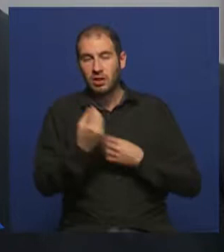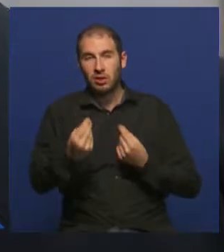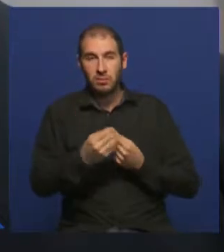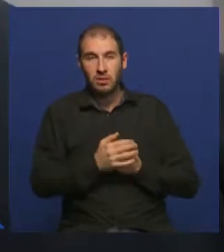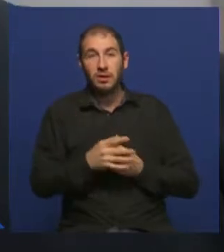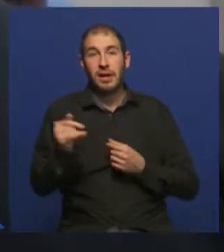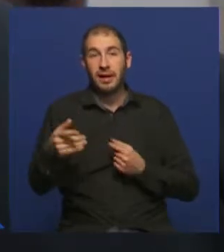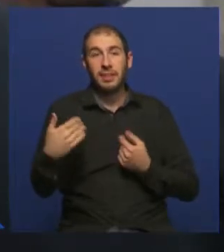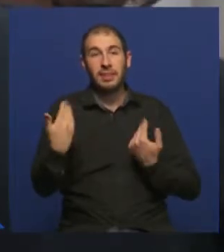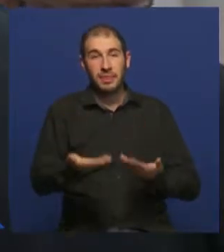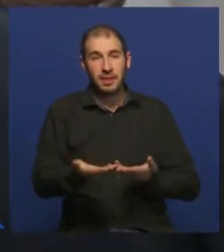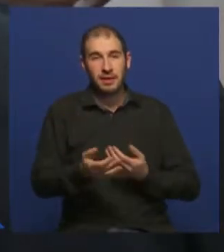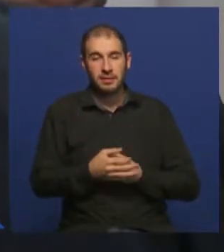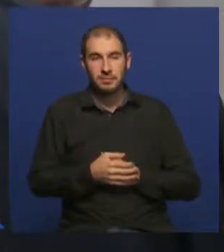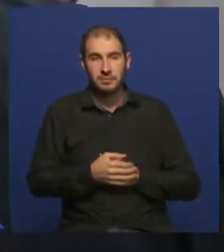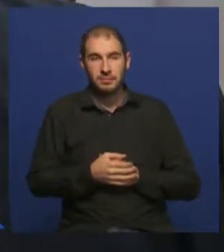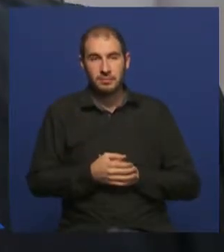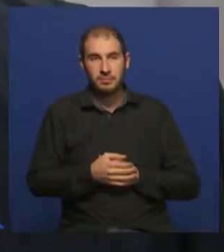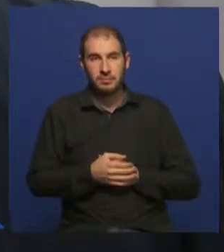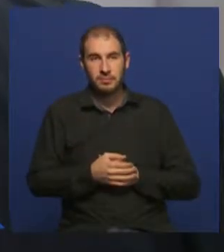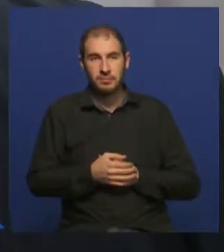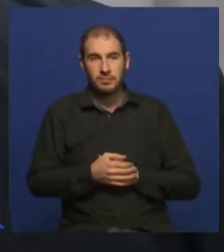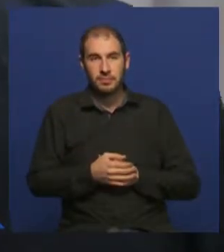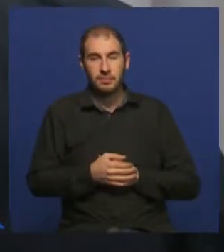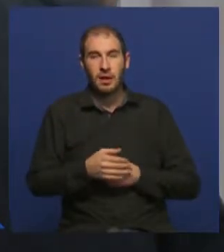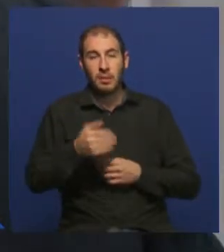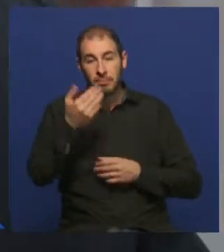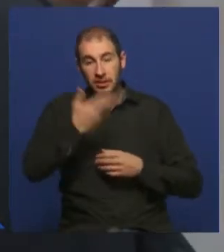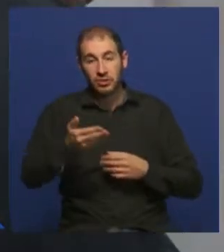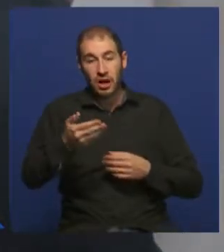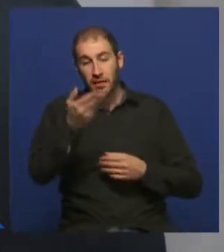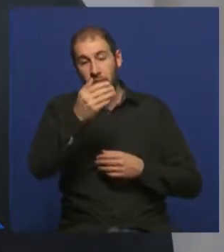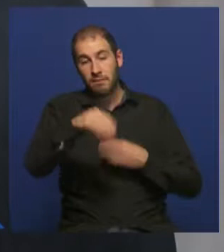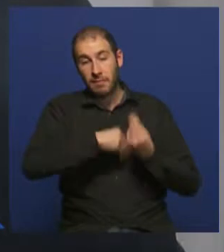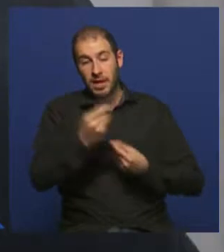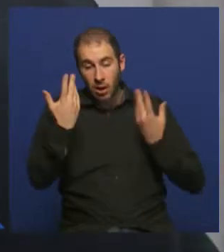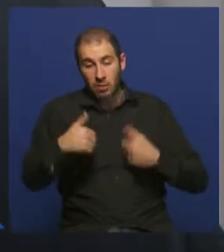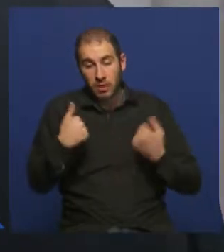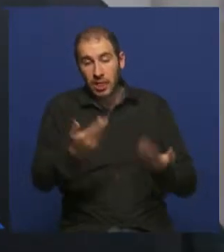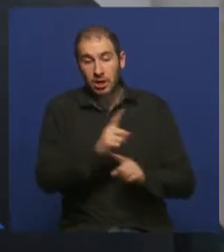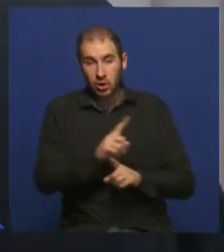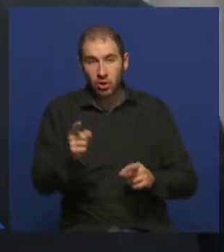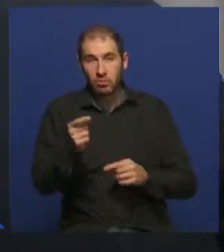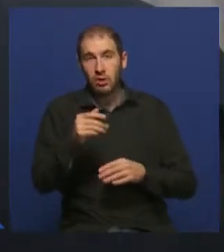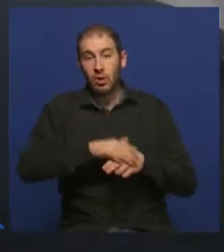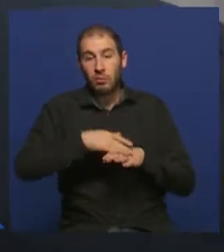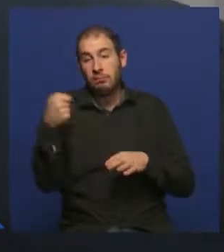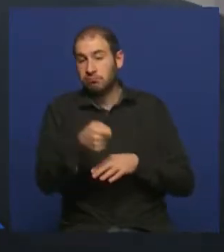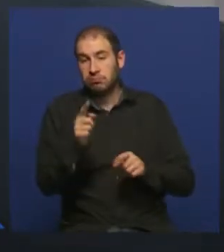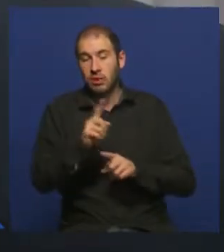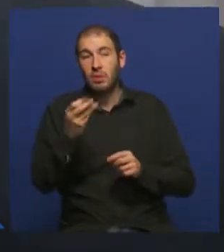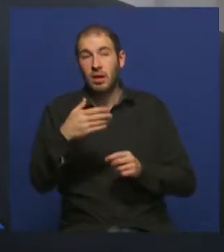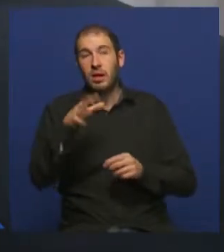no entregarle los restos a los familiares, no responder por homicidios, sino